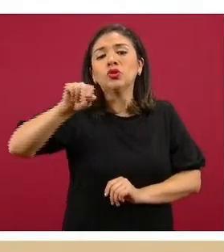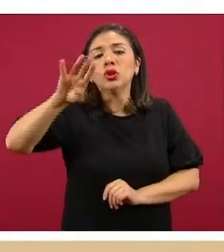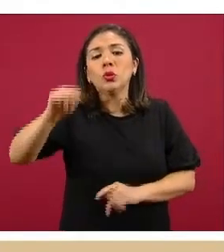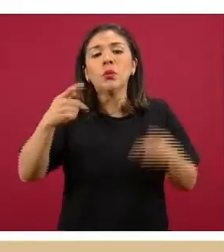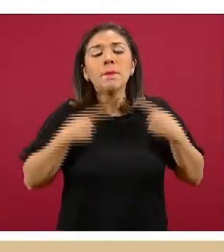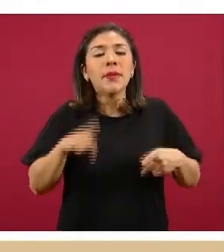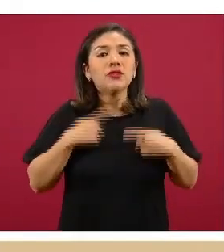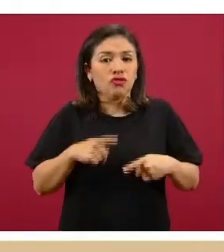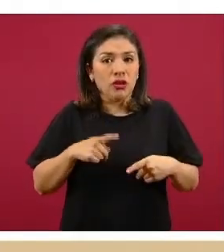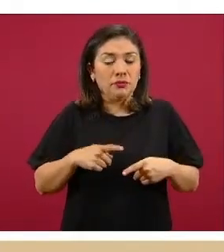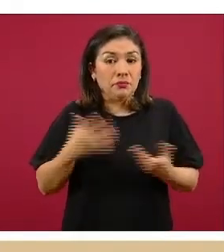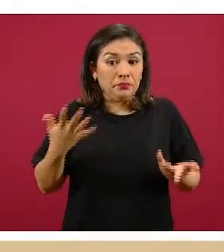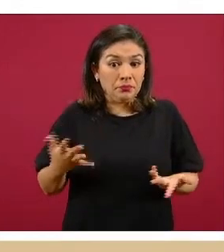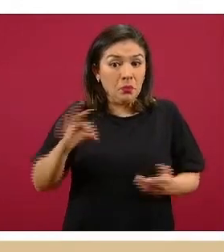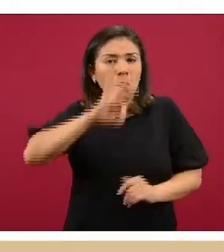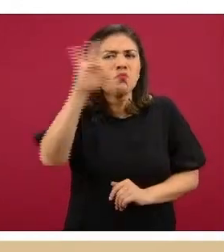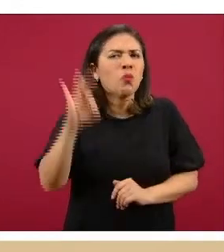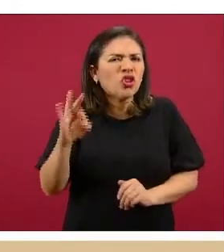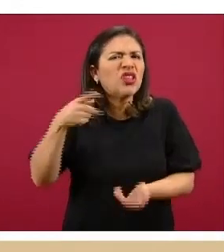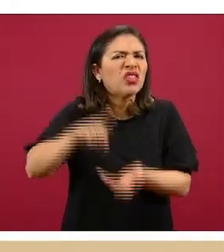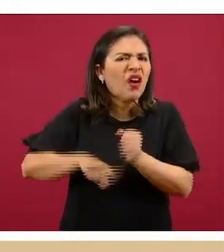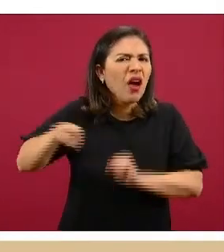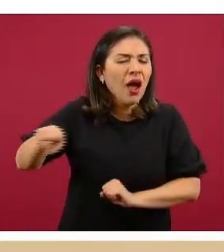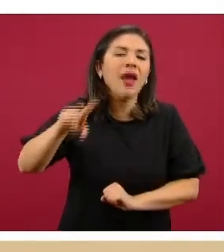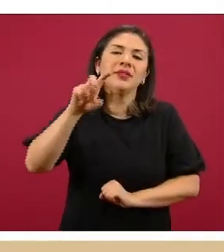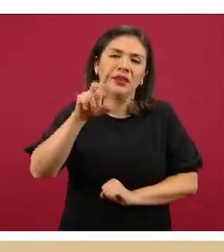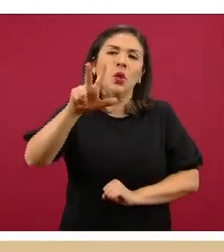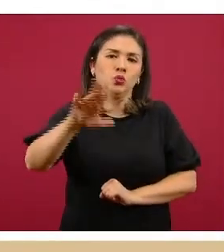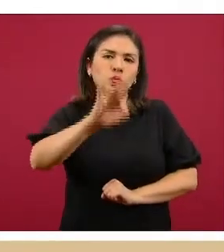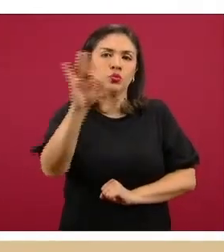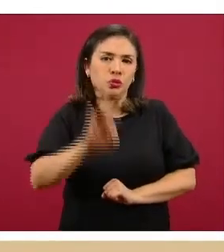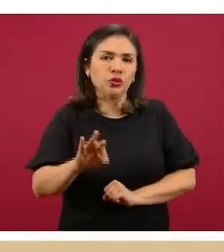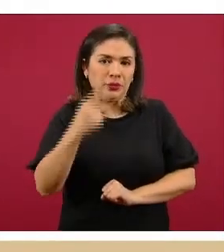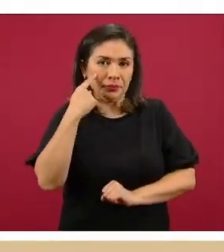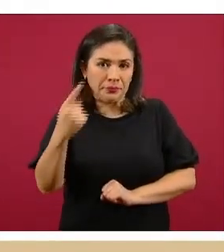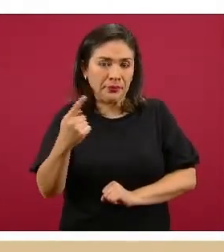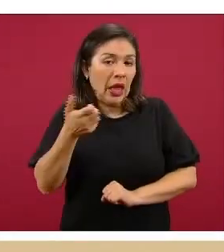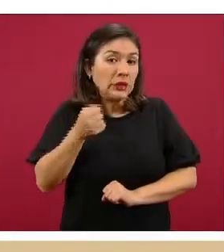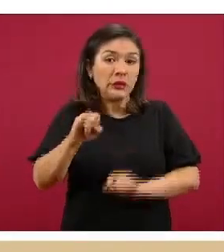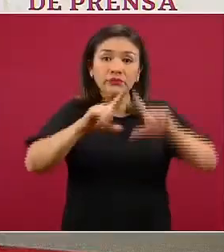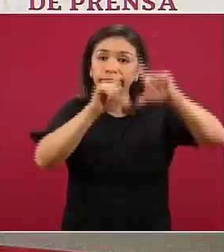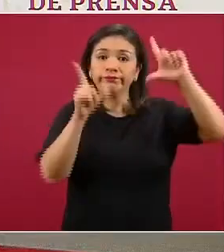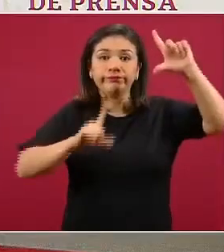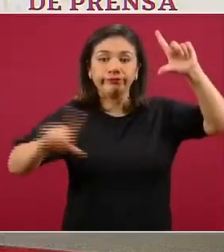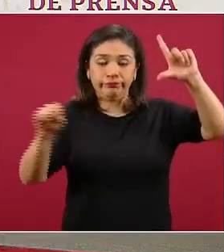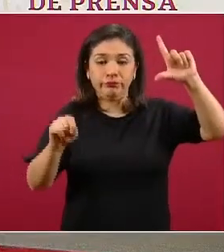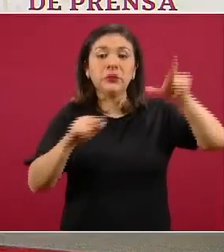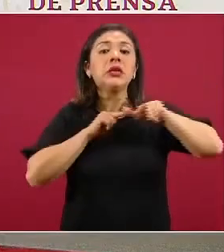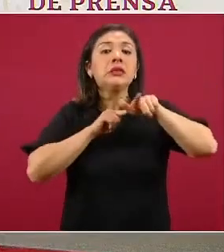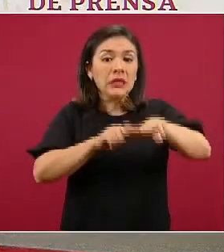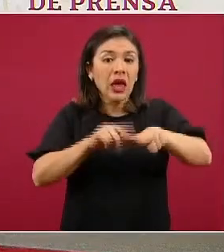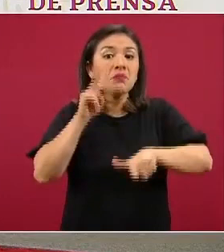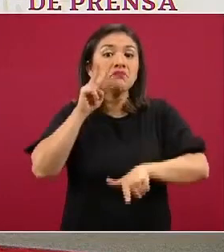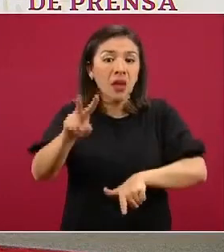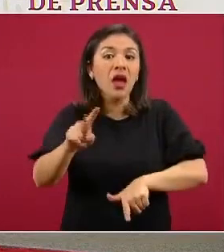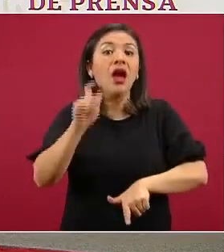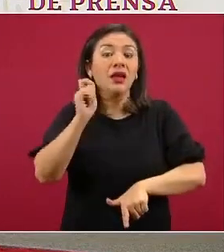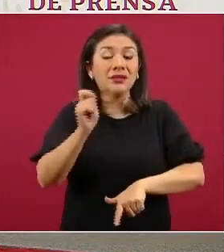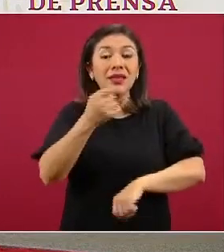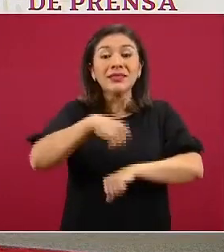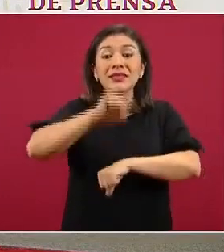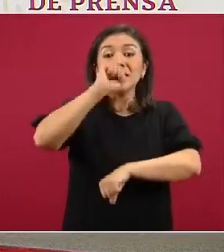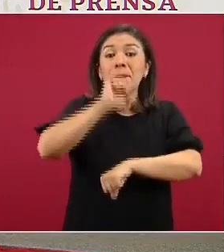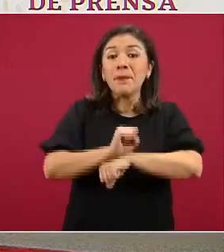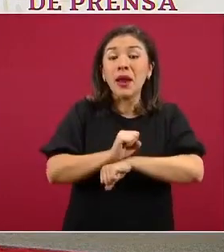217.989. ¿Qué porcentaje de exceso representa? 38% a nivel nacional. nacional. Y seguimos reflejando con que la